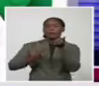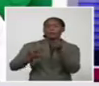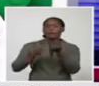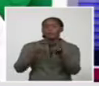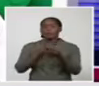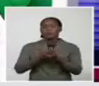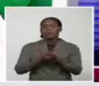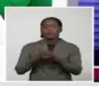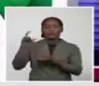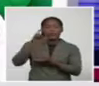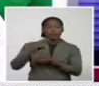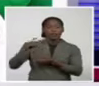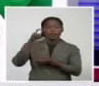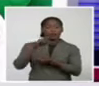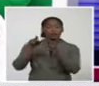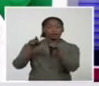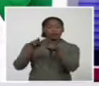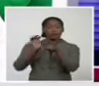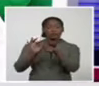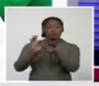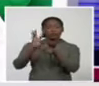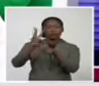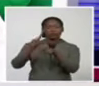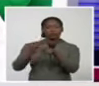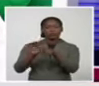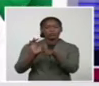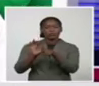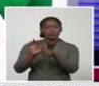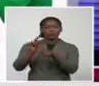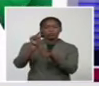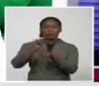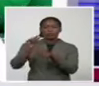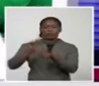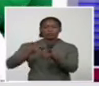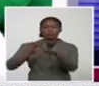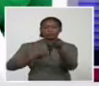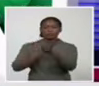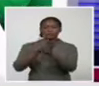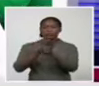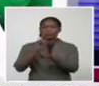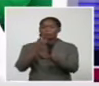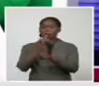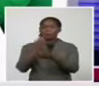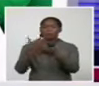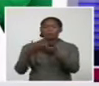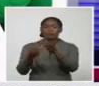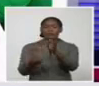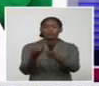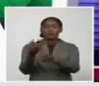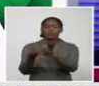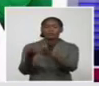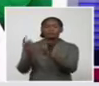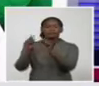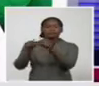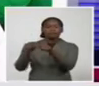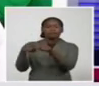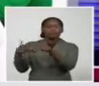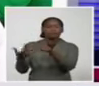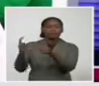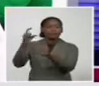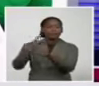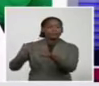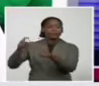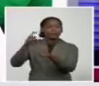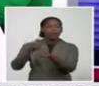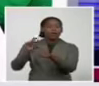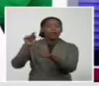el 50% de los casos que se diagnostican en un momento determinado, pues está relacionado con eventos Camagüey